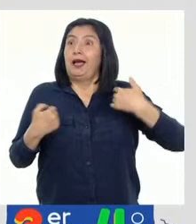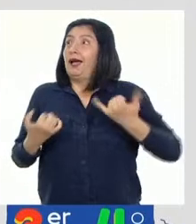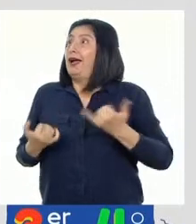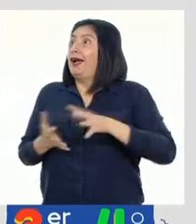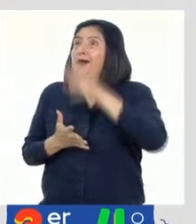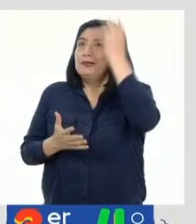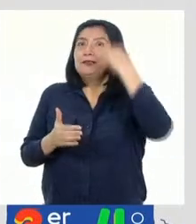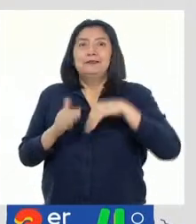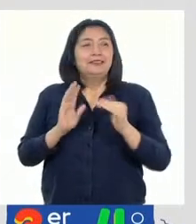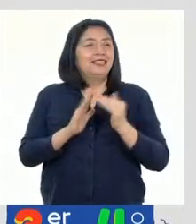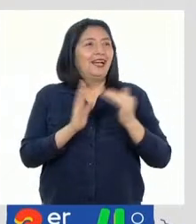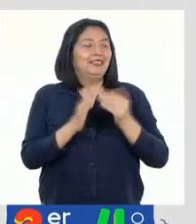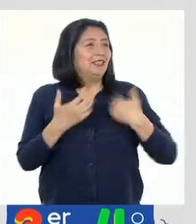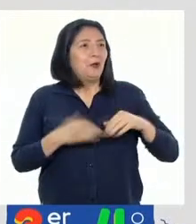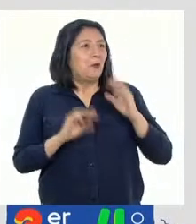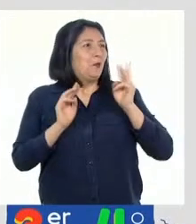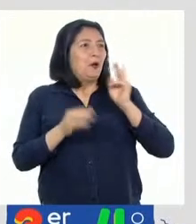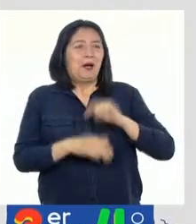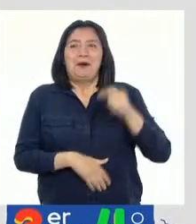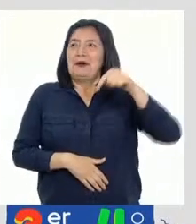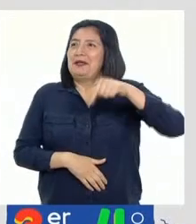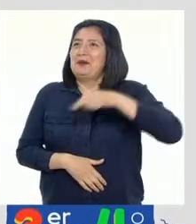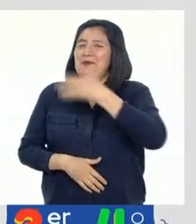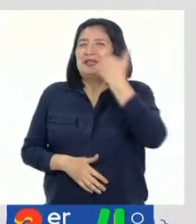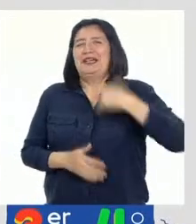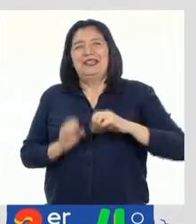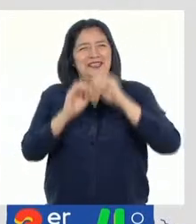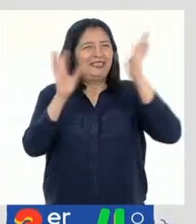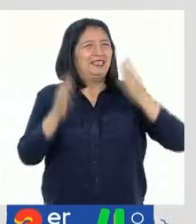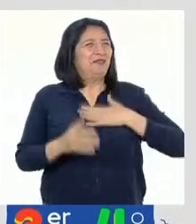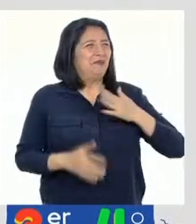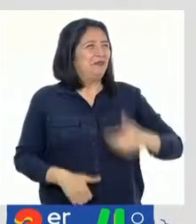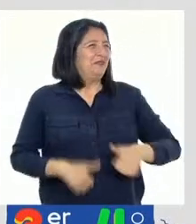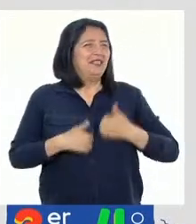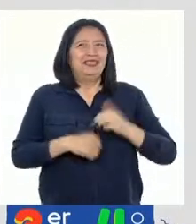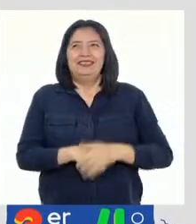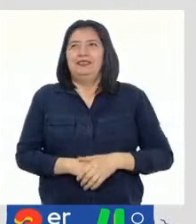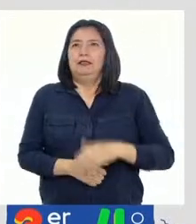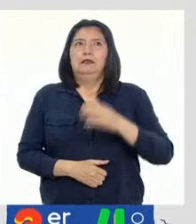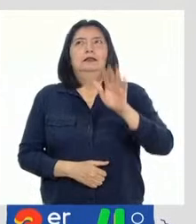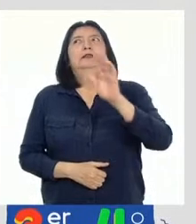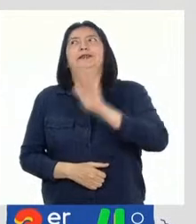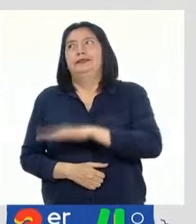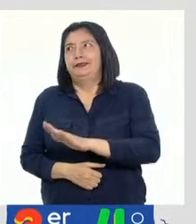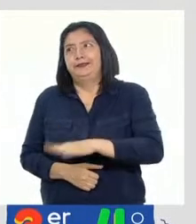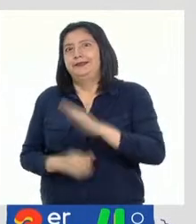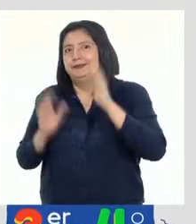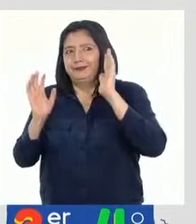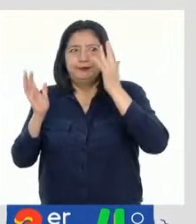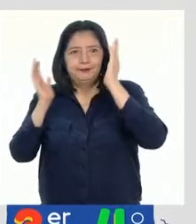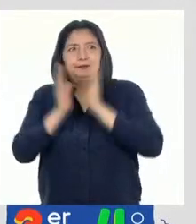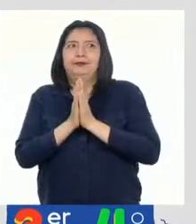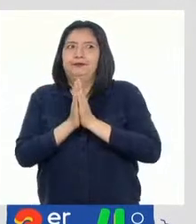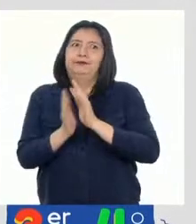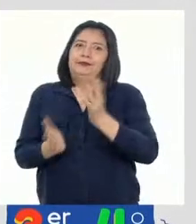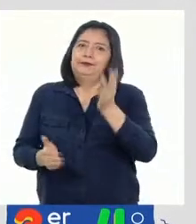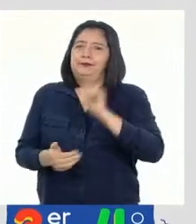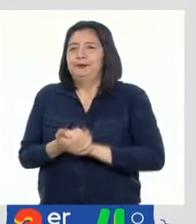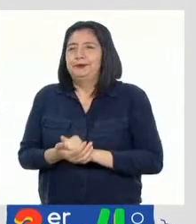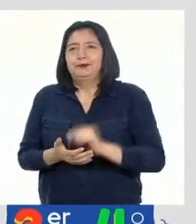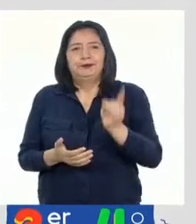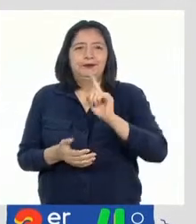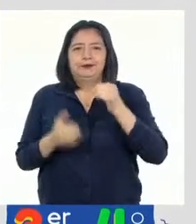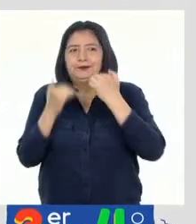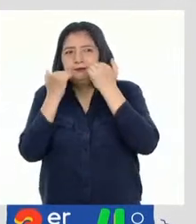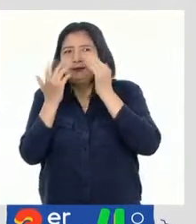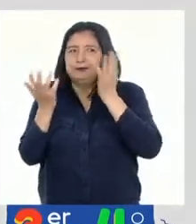Aprende en Casa! ¡Wow! ¡Este es el mejor día de mi vida! ¡Ay, niño! ¡Por favor! no